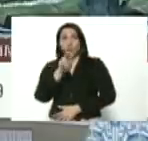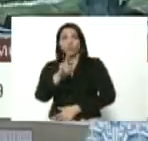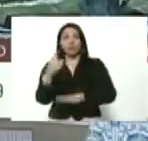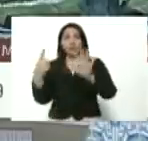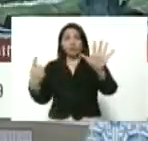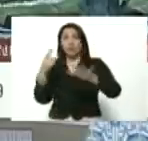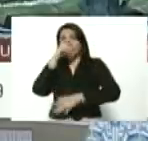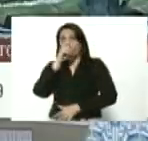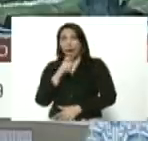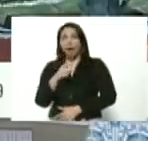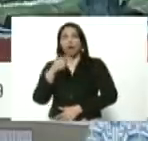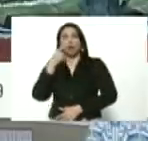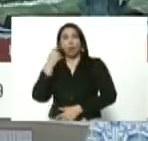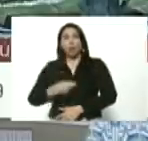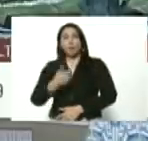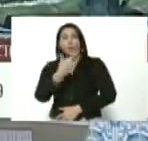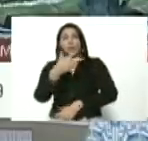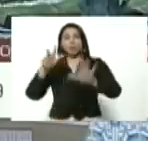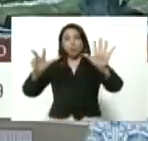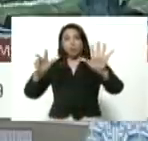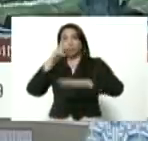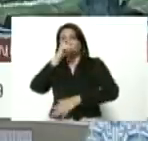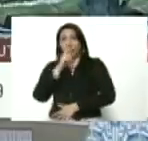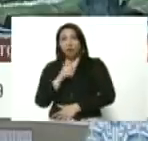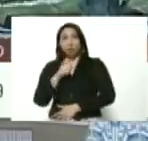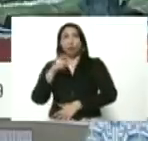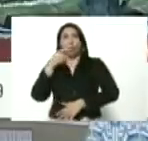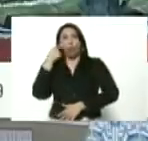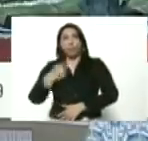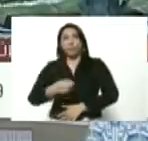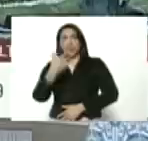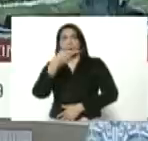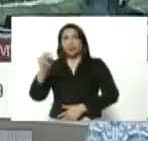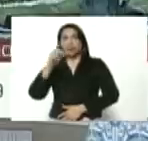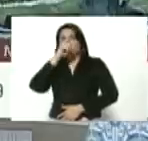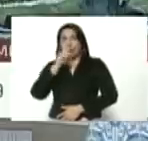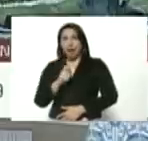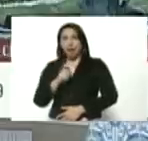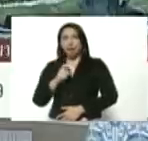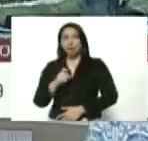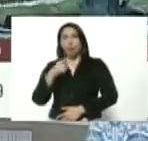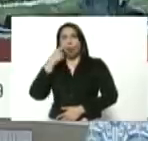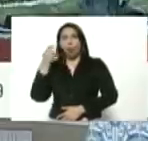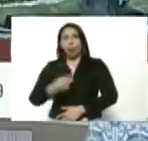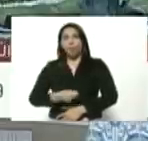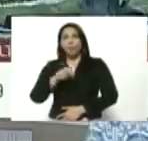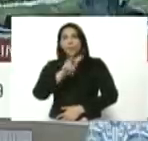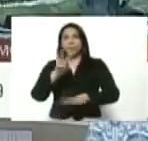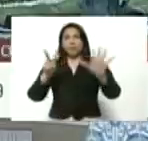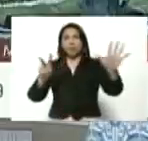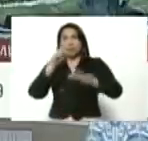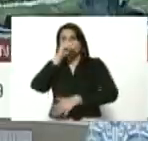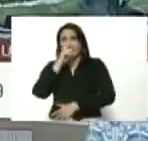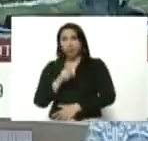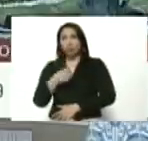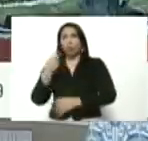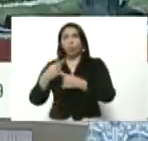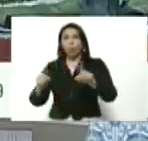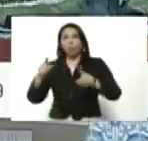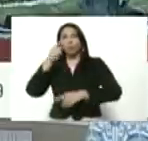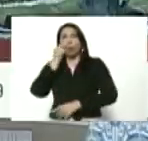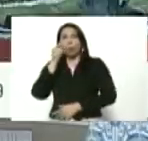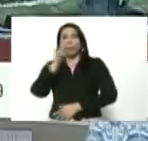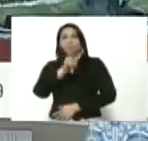un hombre de 38 años un hombre de 30 años un hombre de 27 años otro de 27 años